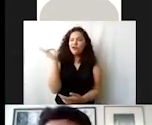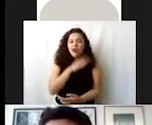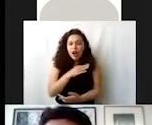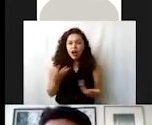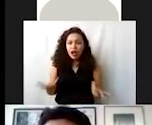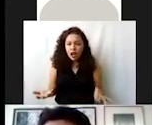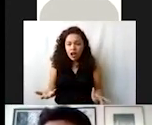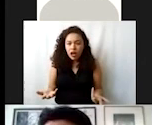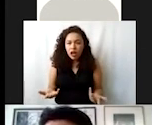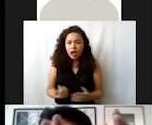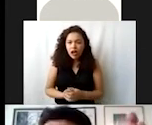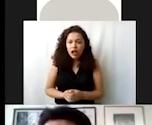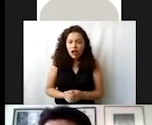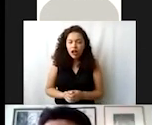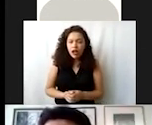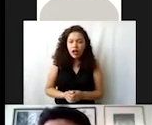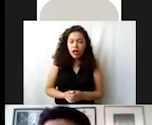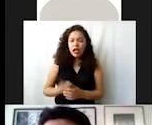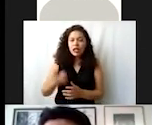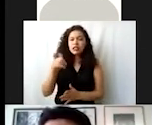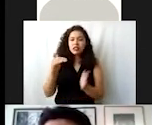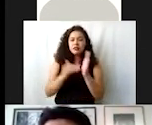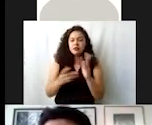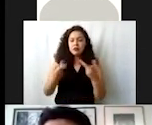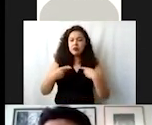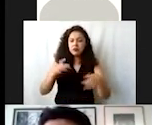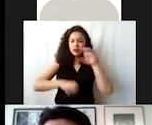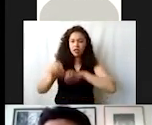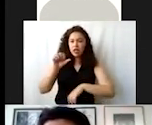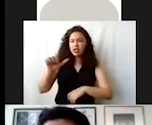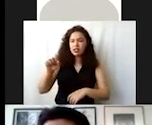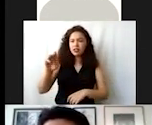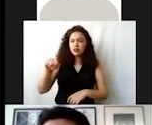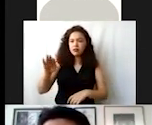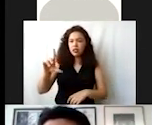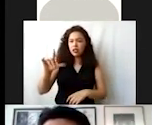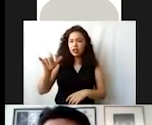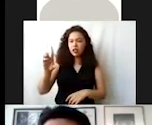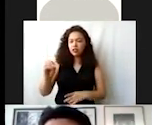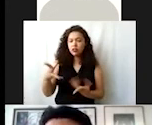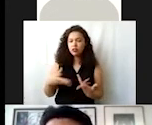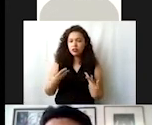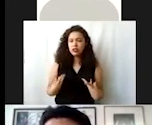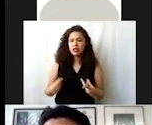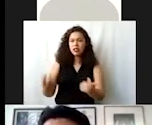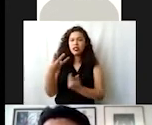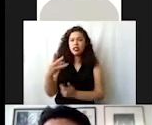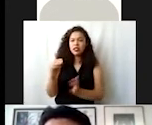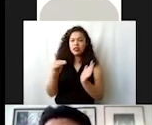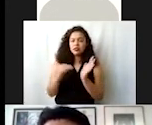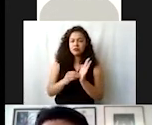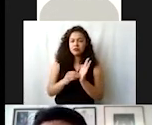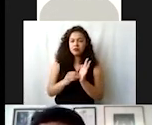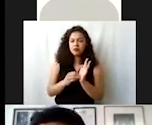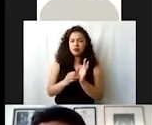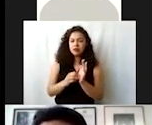que por asimilados a 6,000 empleados, ¿sí? Y pues dicen, pues un gasto de 3,000 pesos, pues no pinta